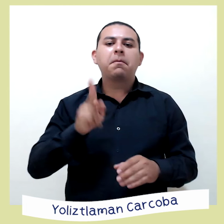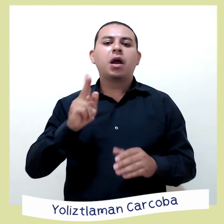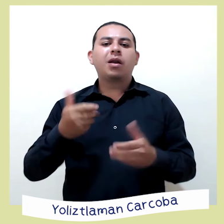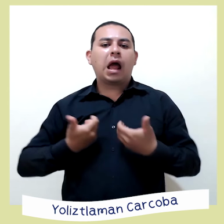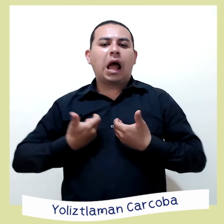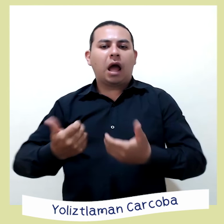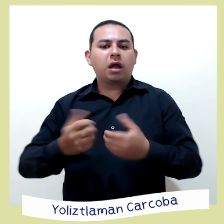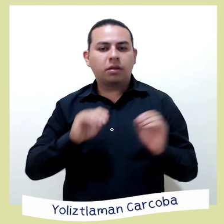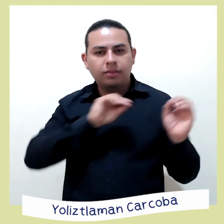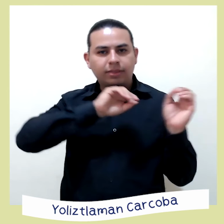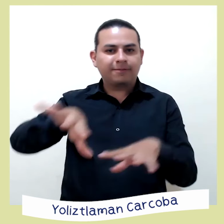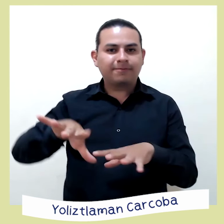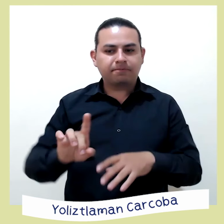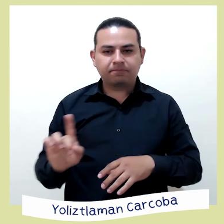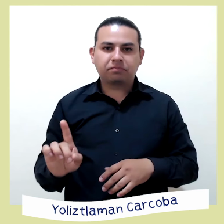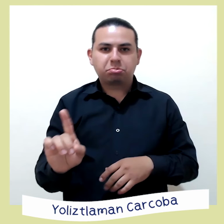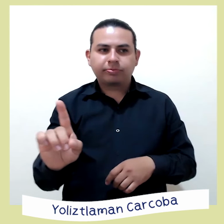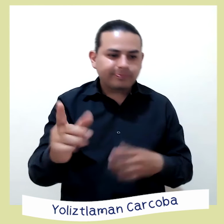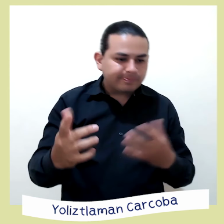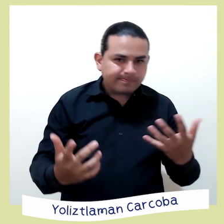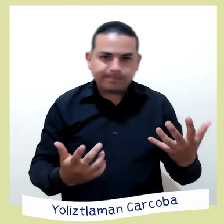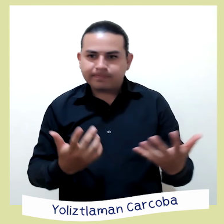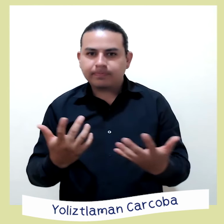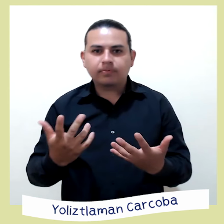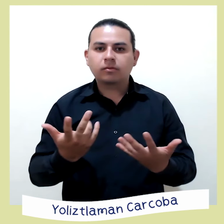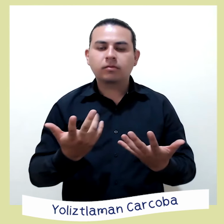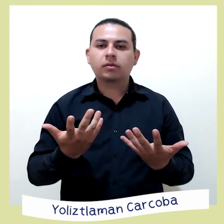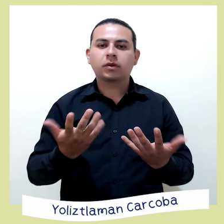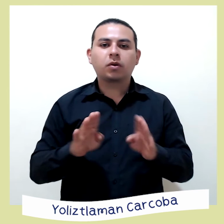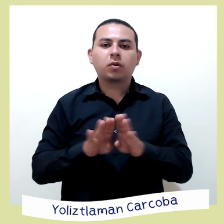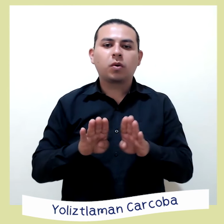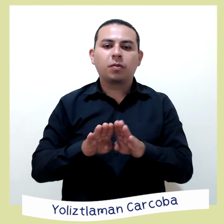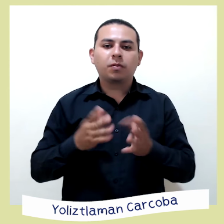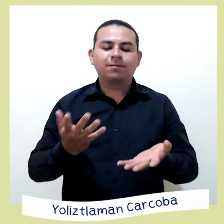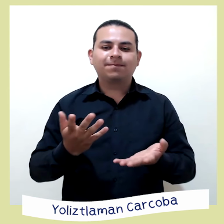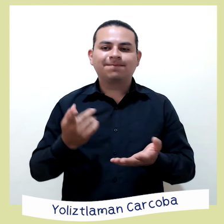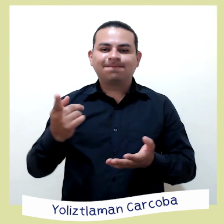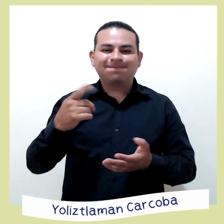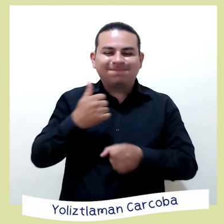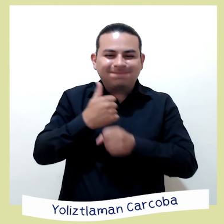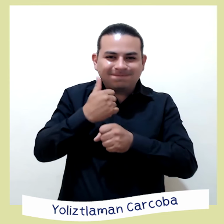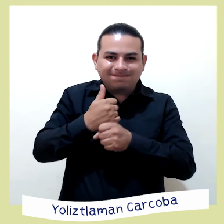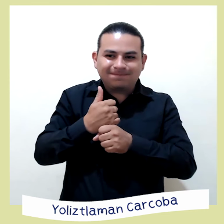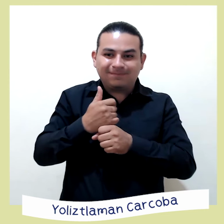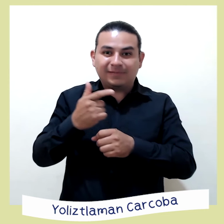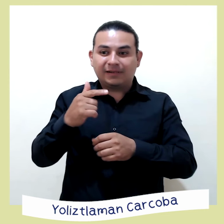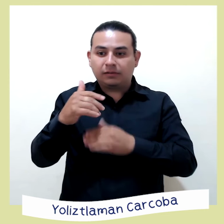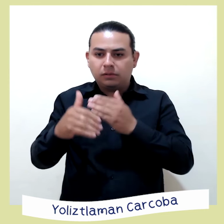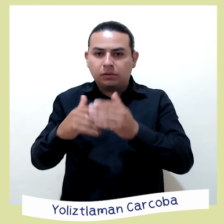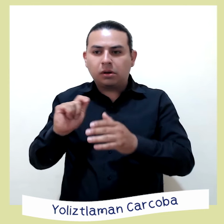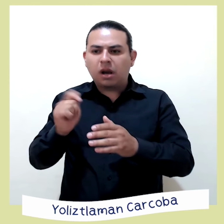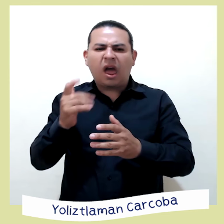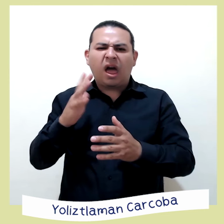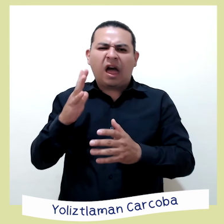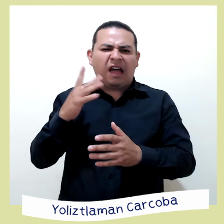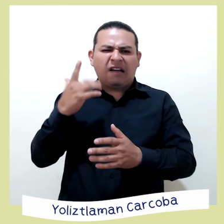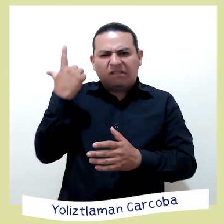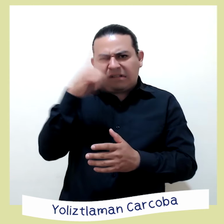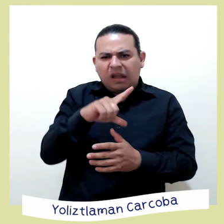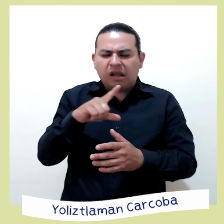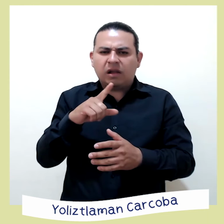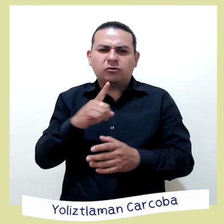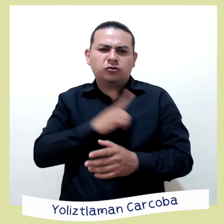Existen muchas mujeres trans que están en situación de calle y que realmente no acaban muy